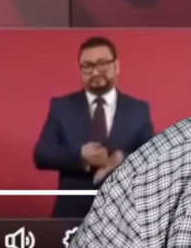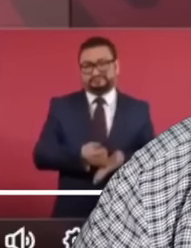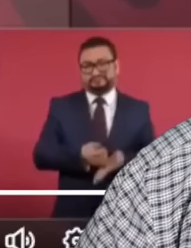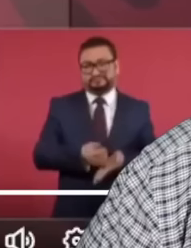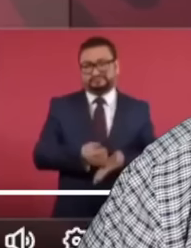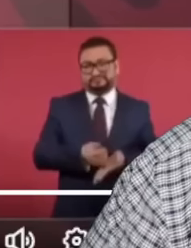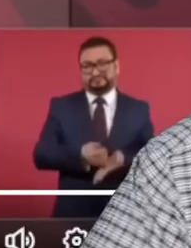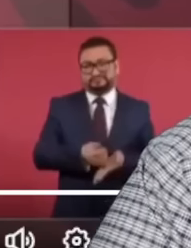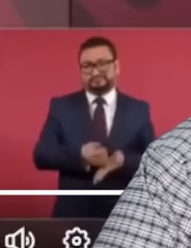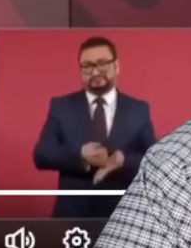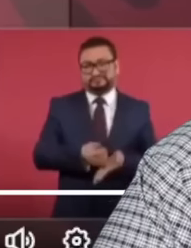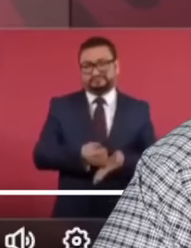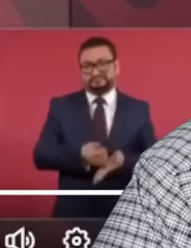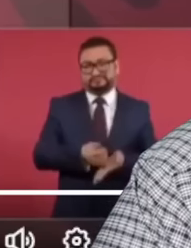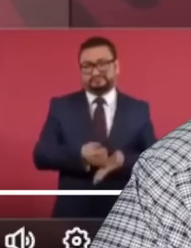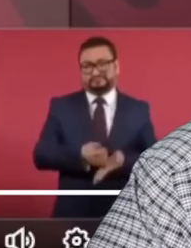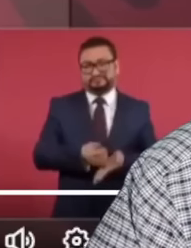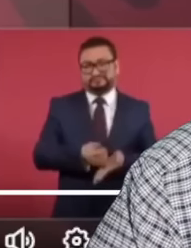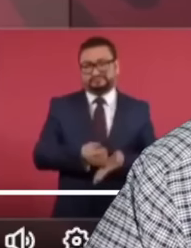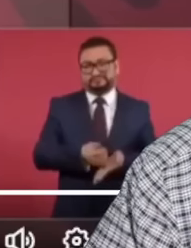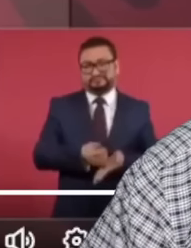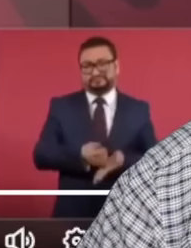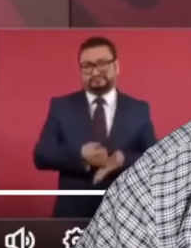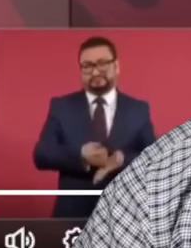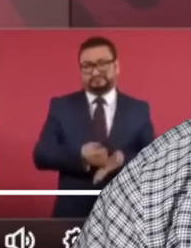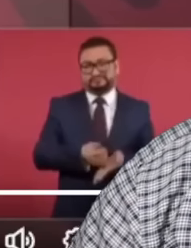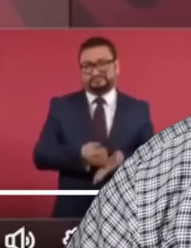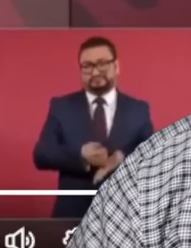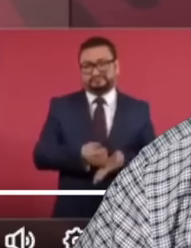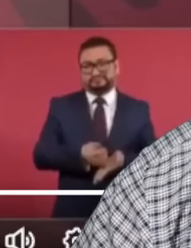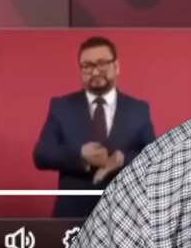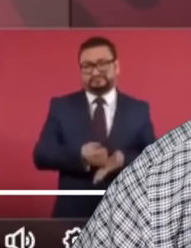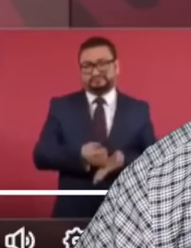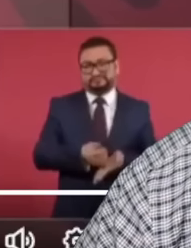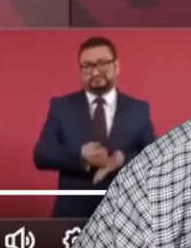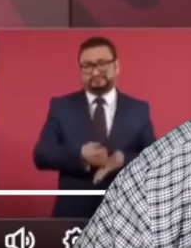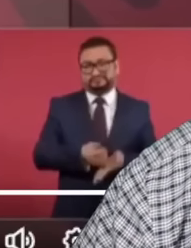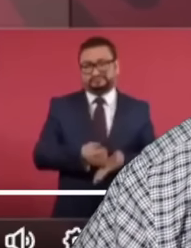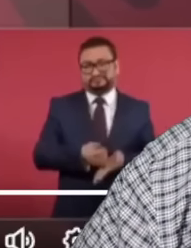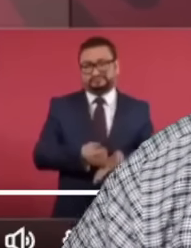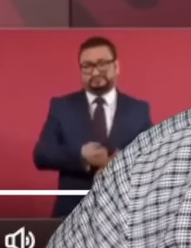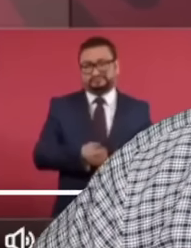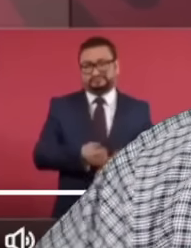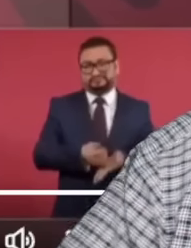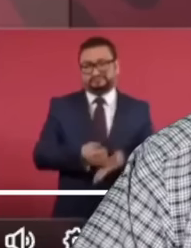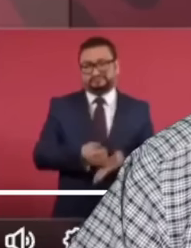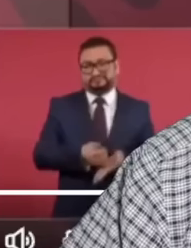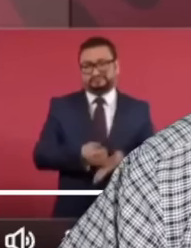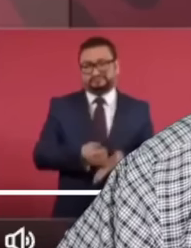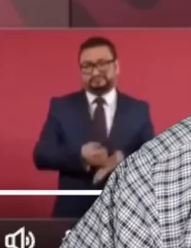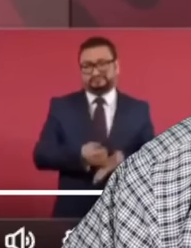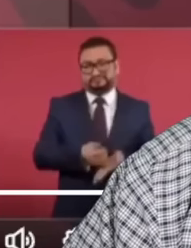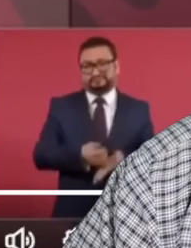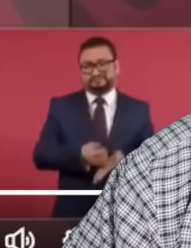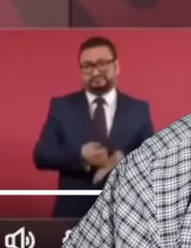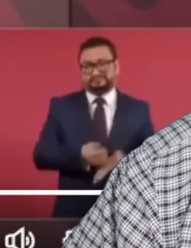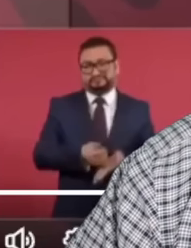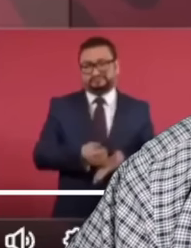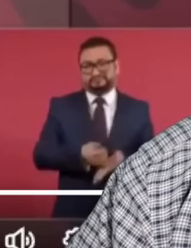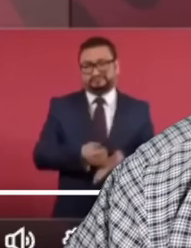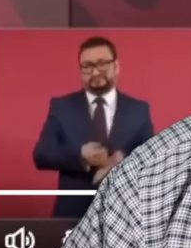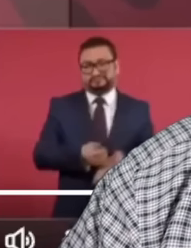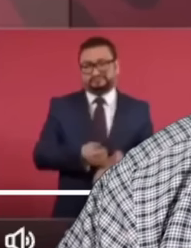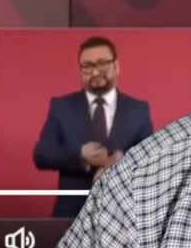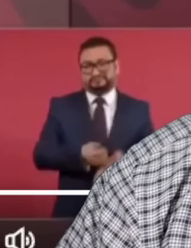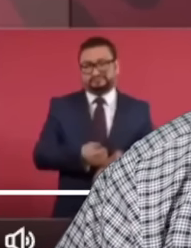leer que ningún periódico les quiere pagar y que tienen que ir a recurrir al chayote Pues bueno parece que